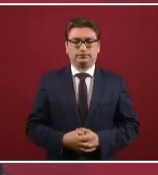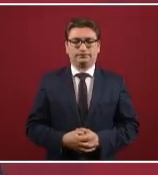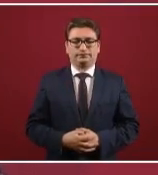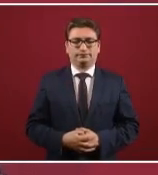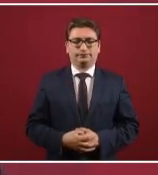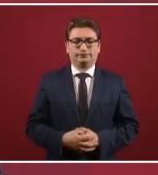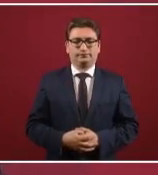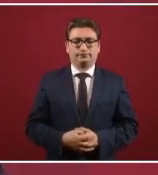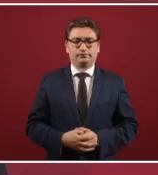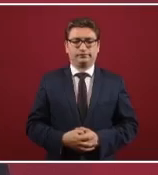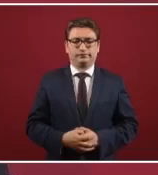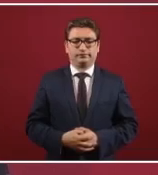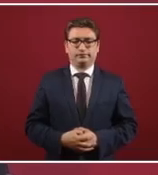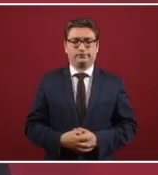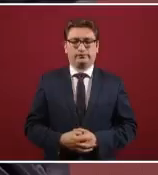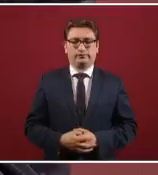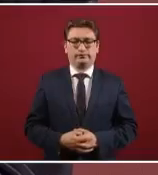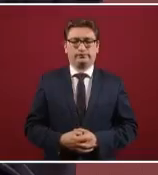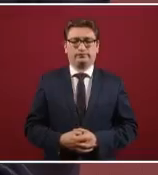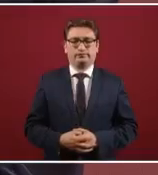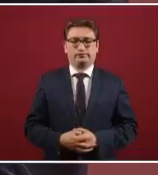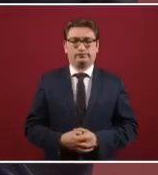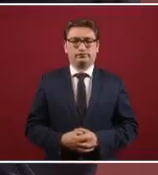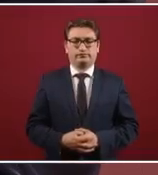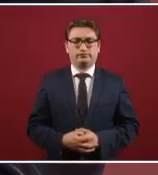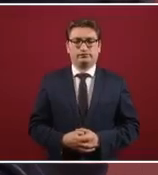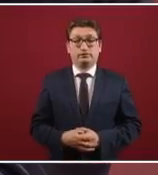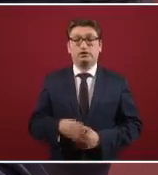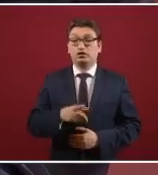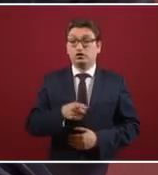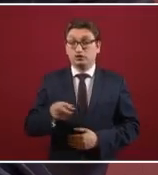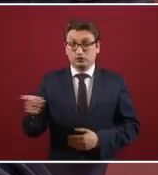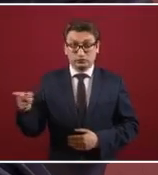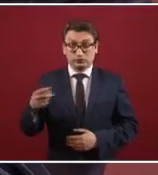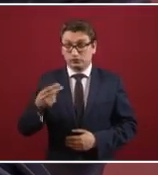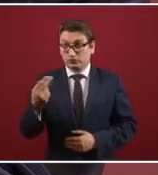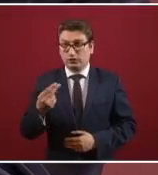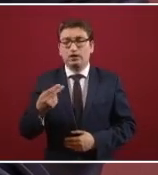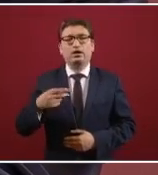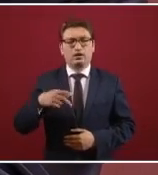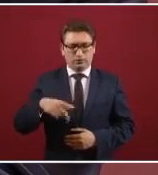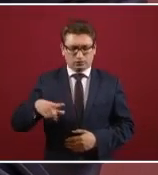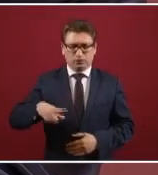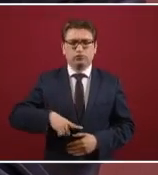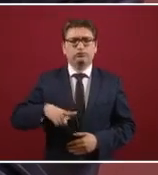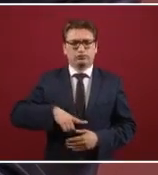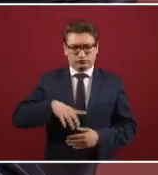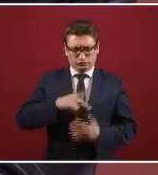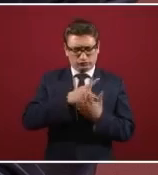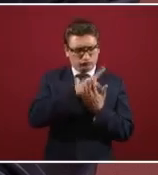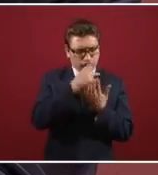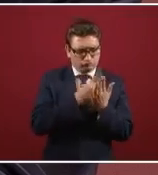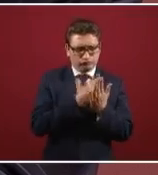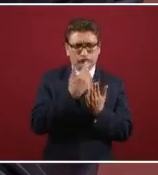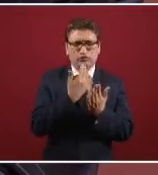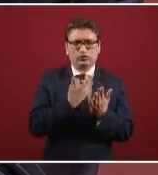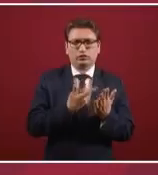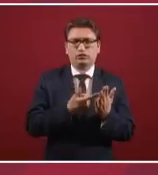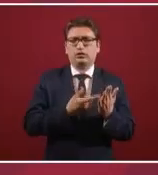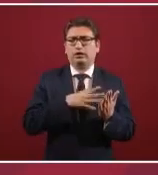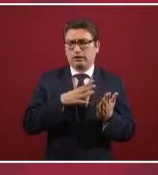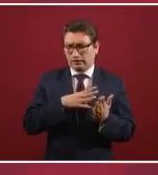se tome en consideración que hay programas de apoyo a la gente a los jóvenes